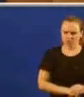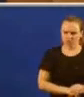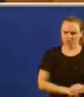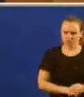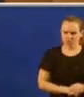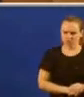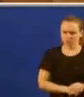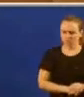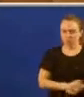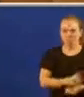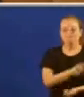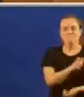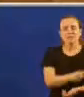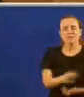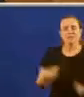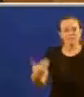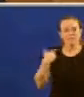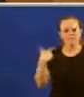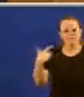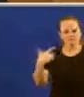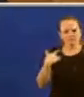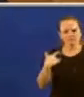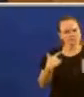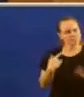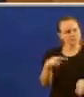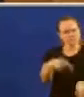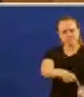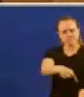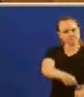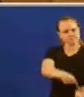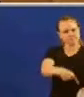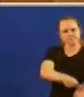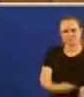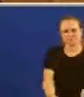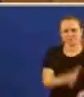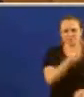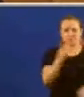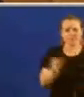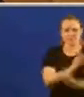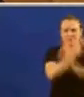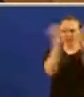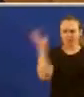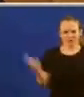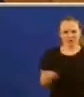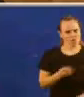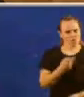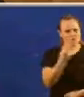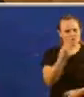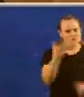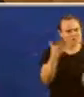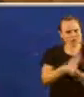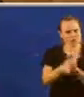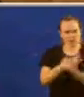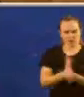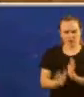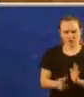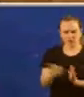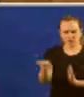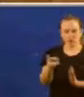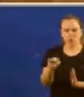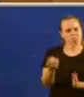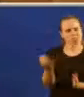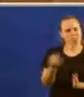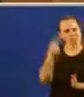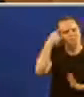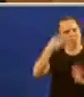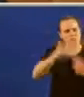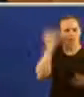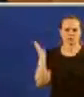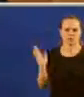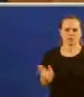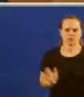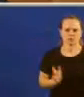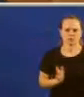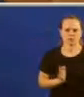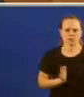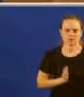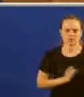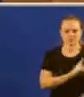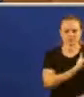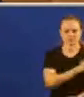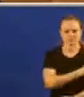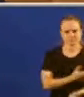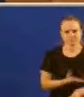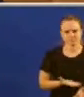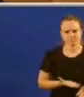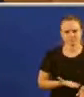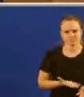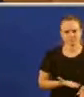están pedindo as víctimas? Porque é evidente que temos moito que decir seixa valente, señor Feijón. Como vostede pode